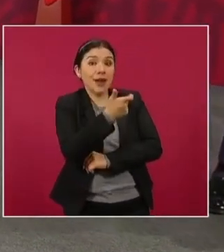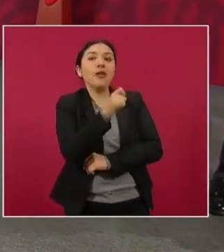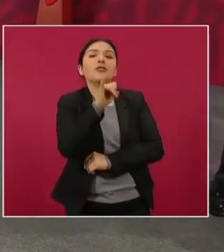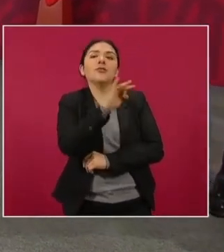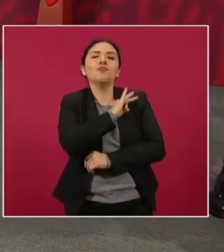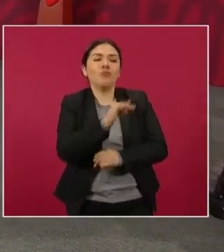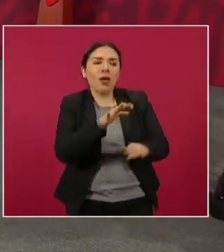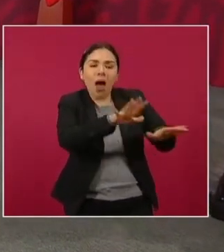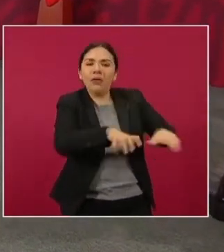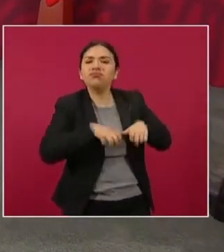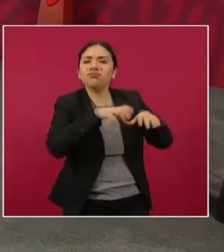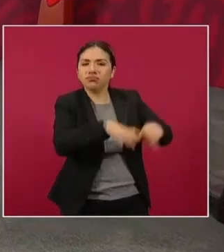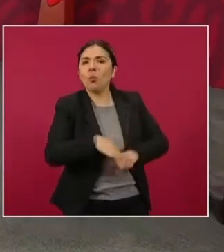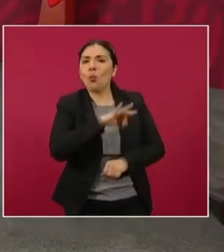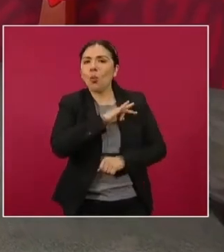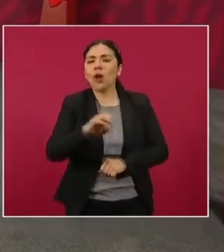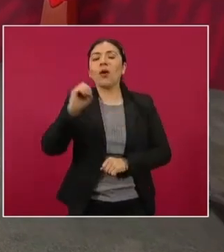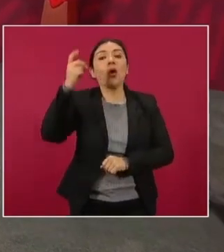potentados